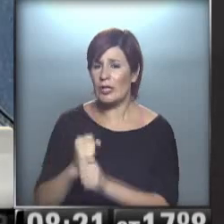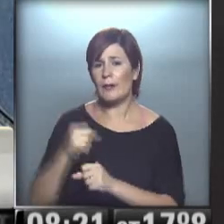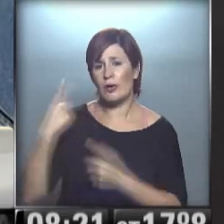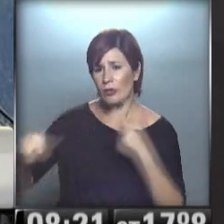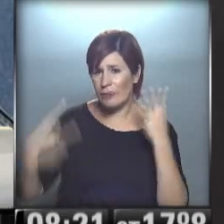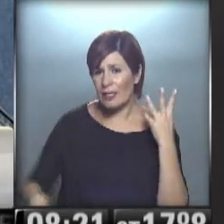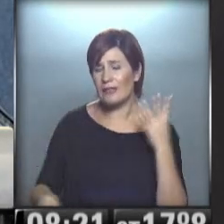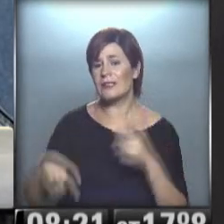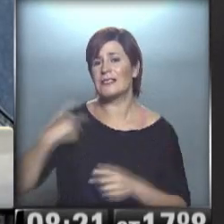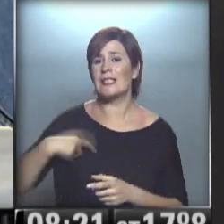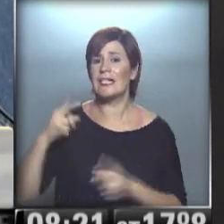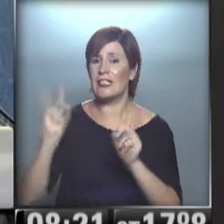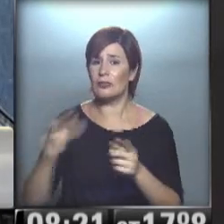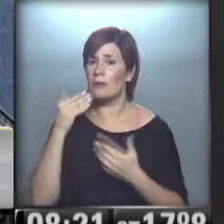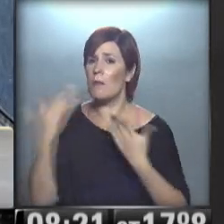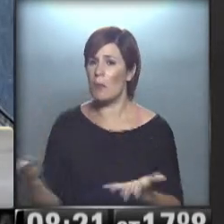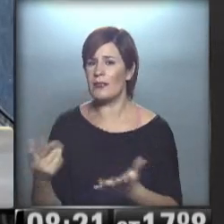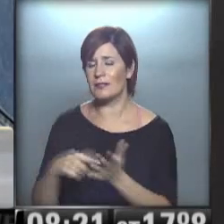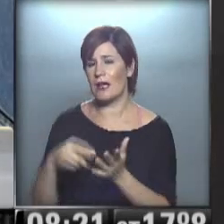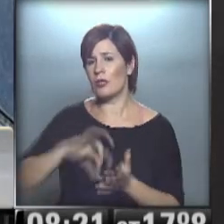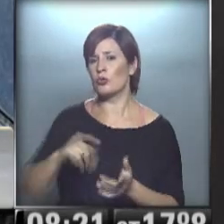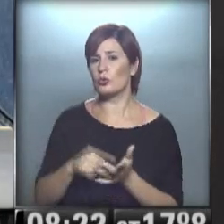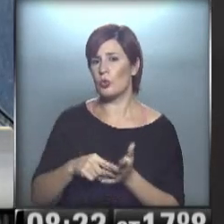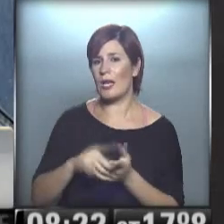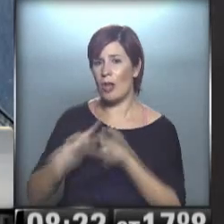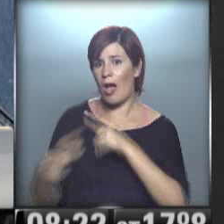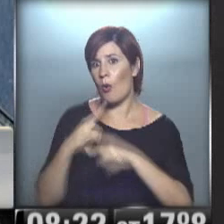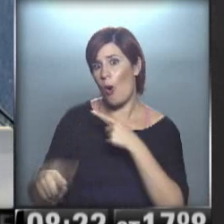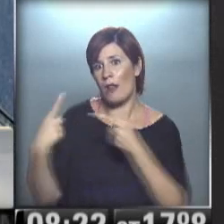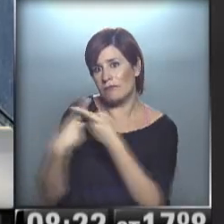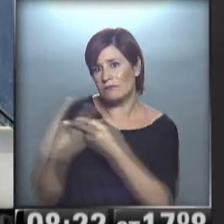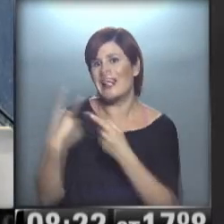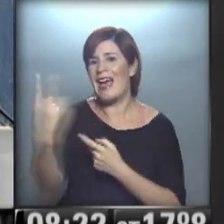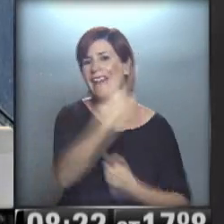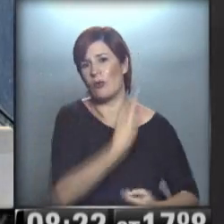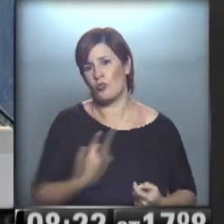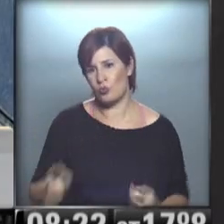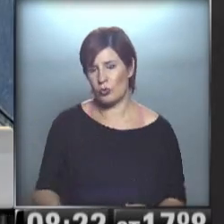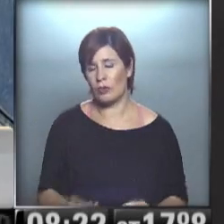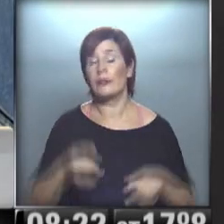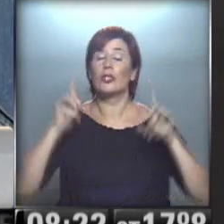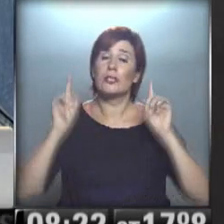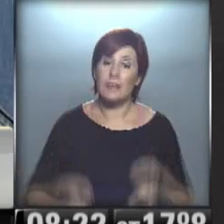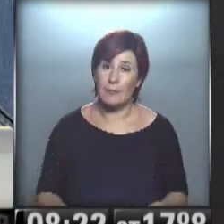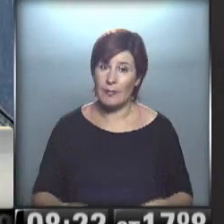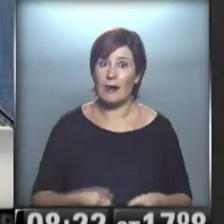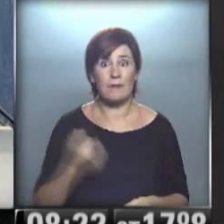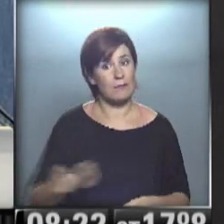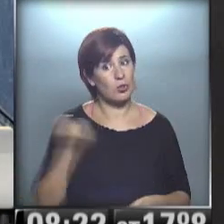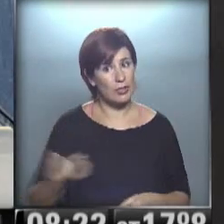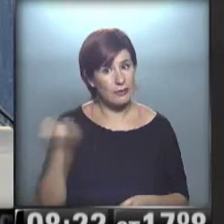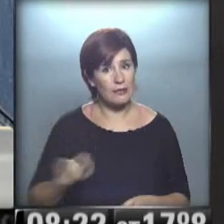donde los sindicatos expresan la defensa de los intereses gremiales de sus trabajadores. Pero también, lo más